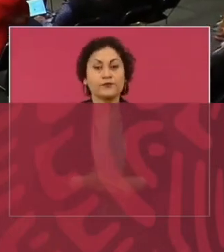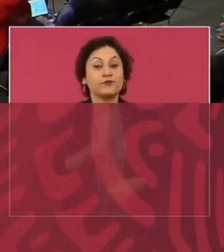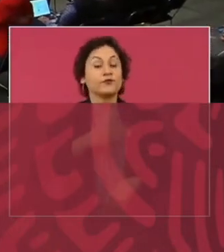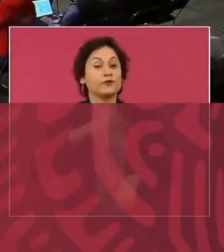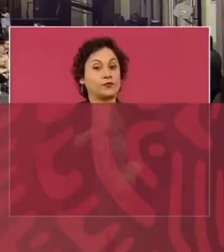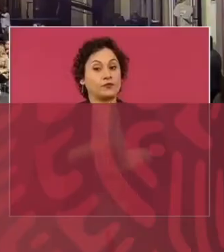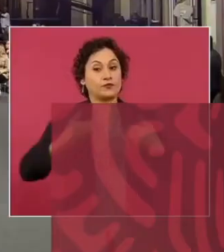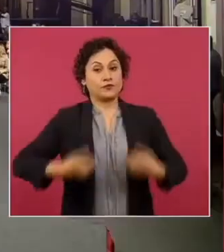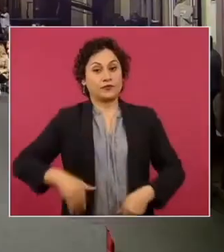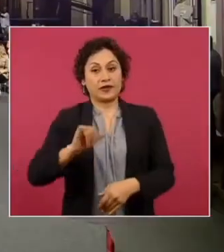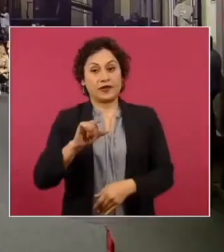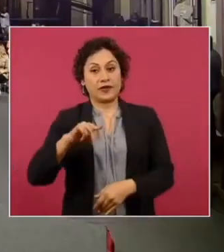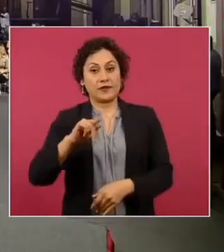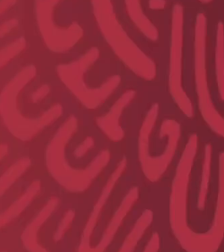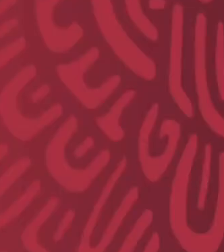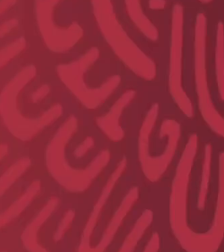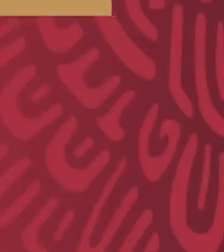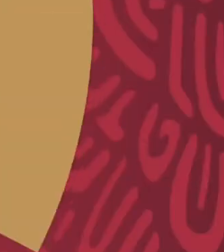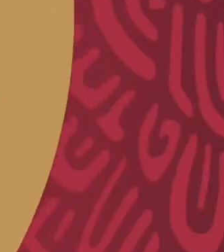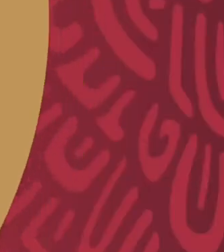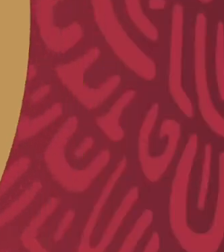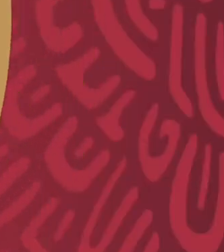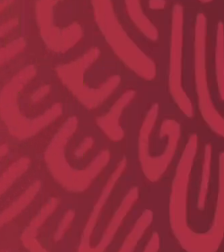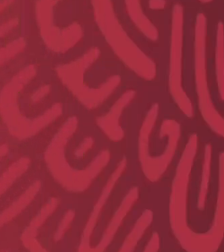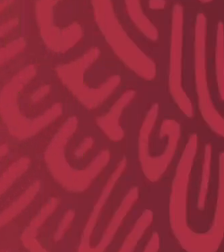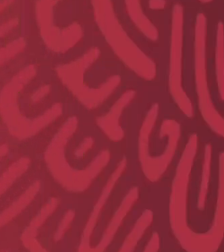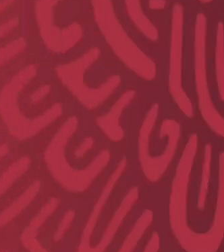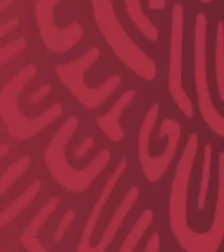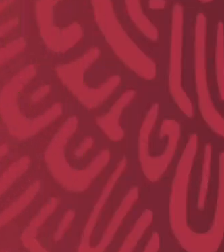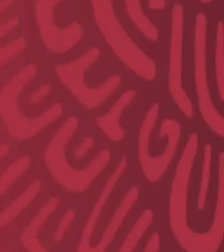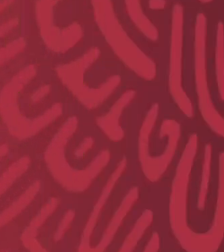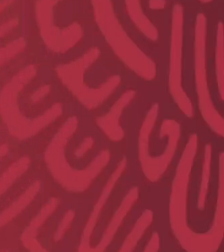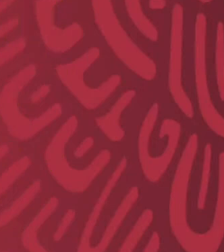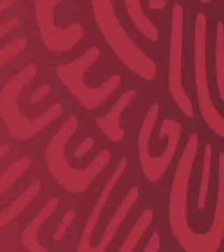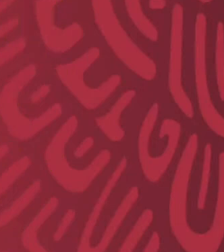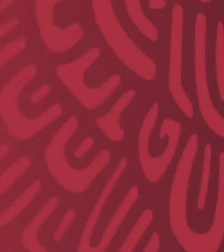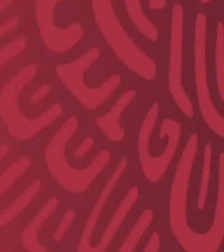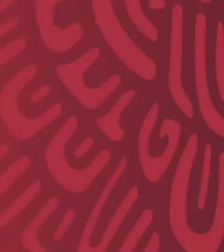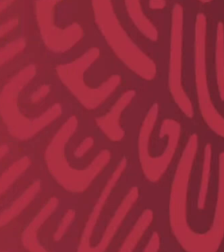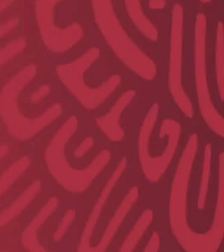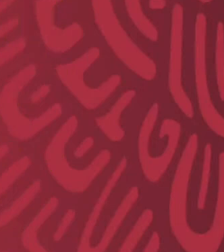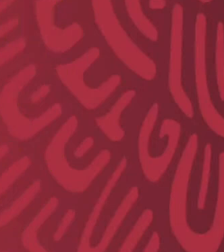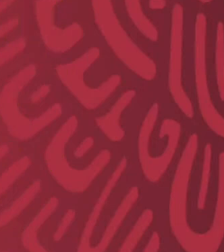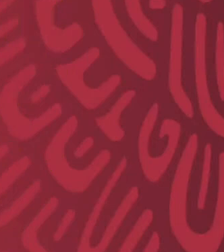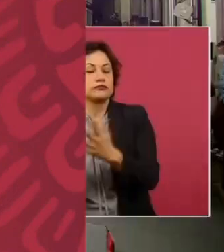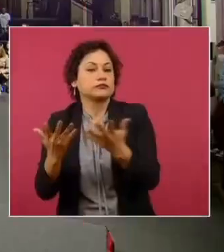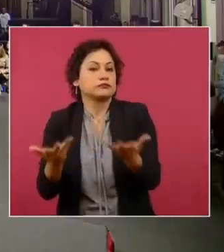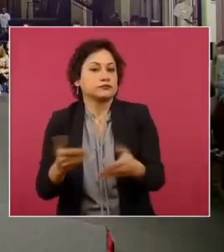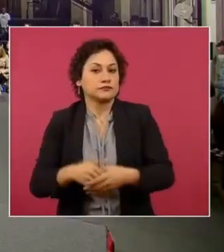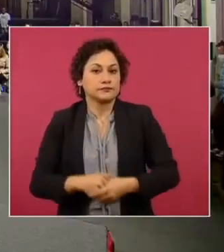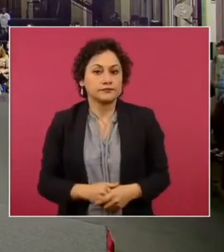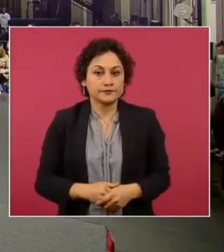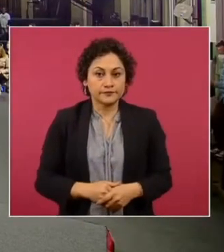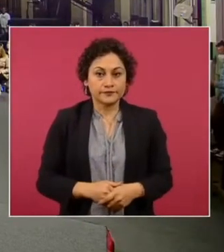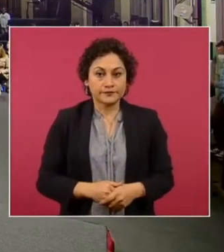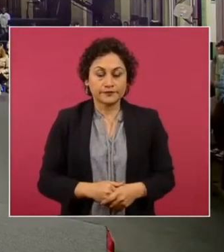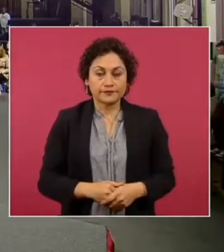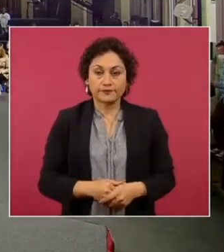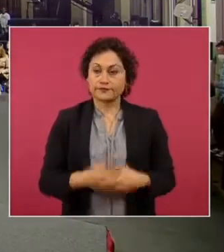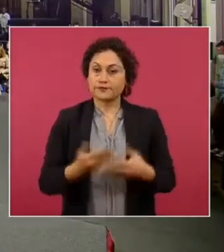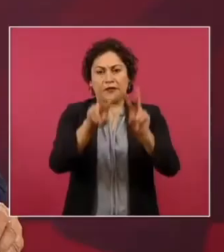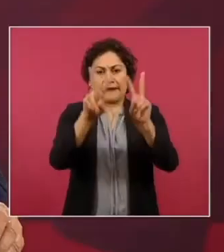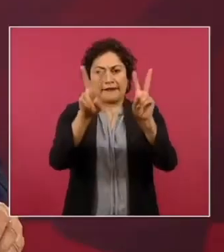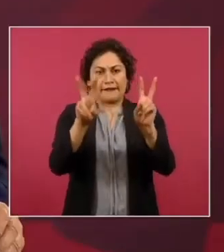que México se está convirtiendo en una potencia económica con dimensión social. Bueno, en general hay un